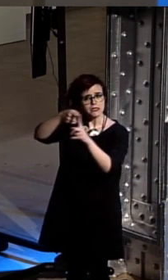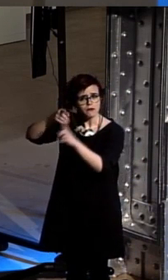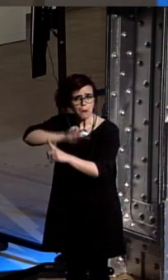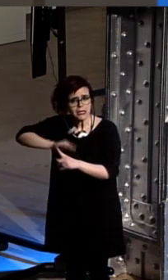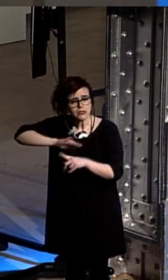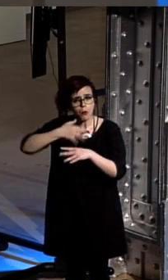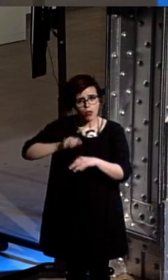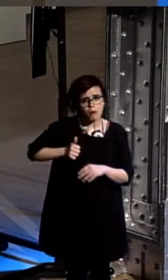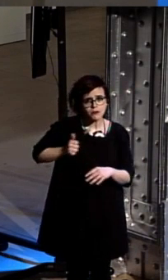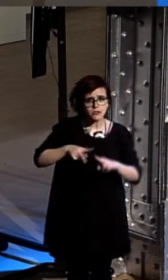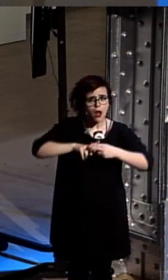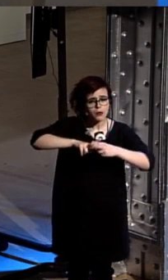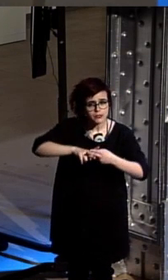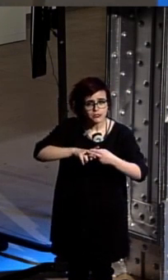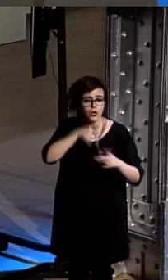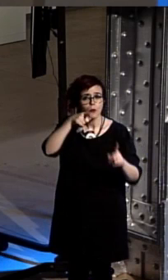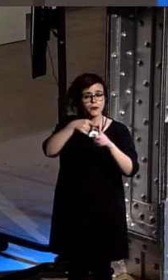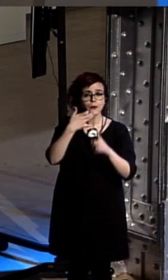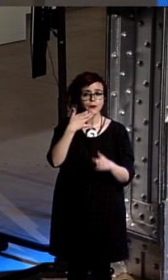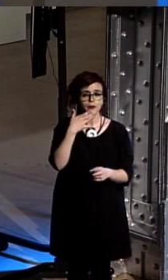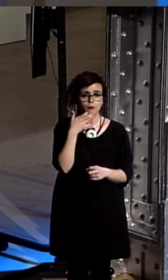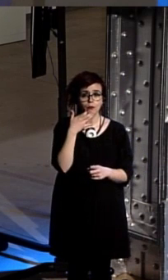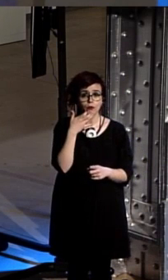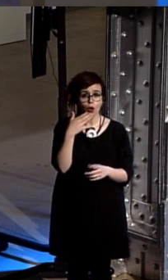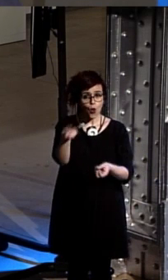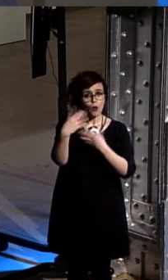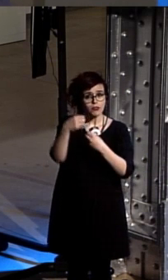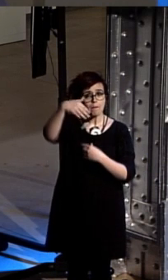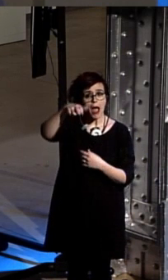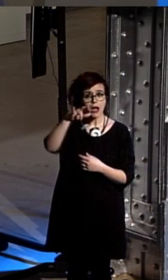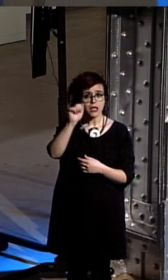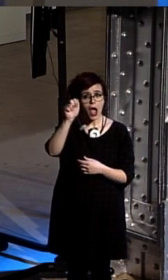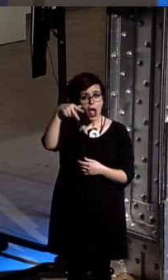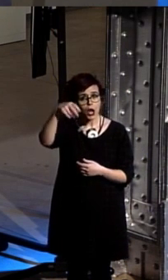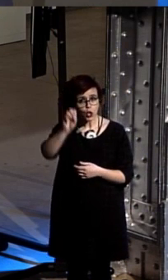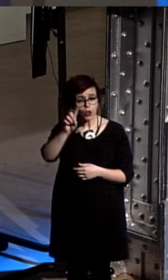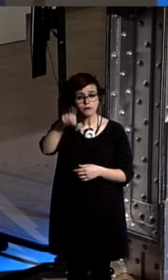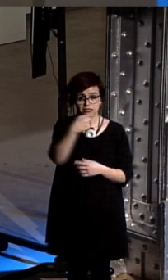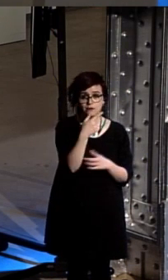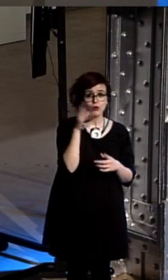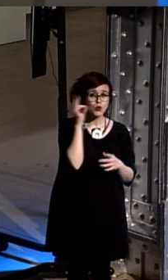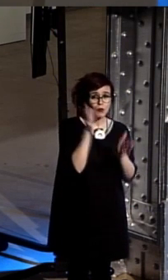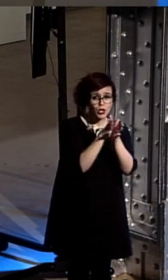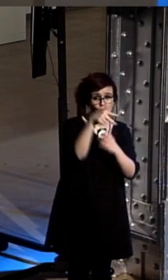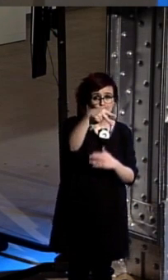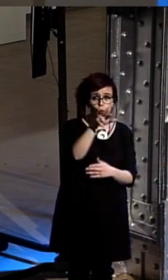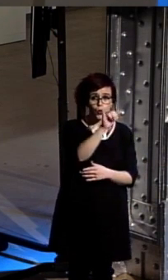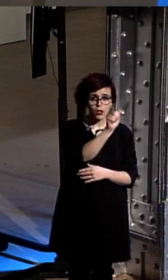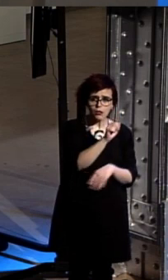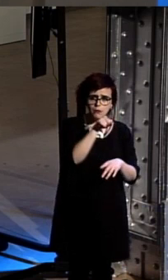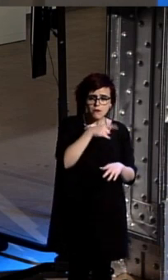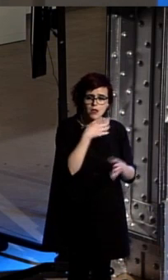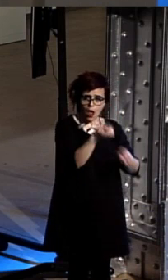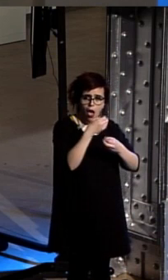podríamos utilizar estas herramientas. Hay cosas como lo que nos ha contado Mariano. Nuria también nos va a hablar de los grandes usos que se podrían encontrar para estas